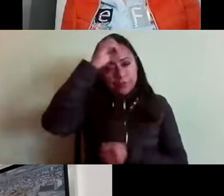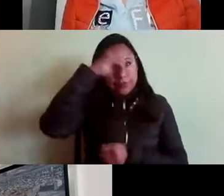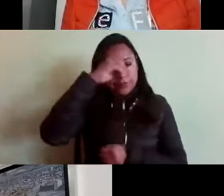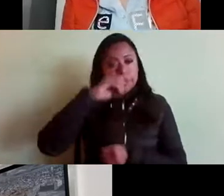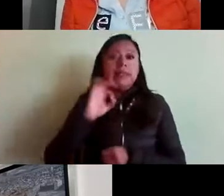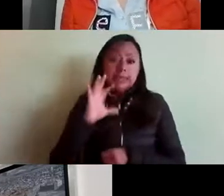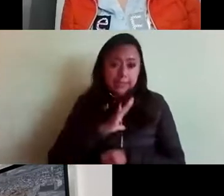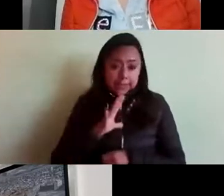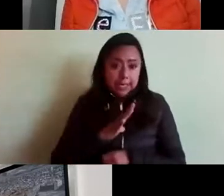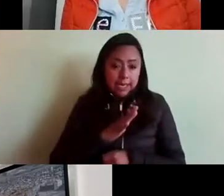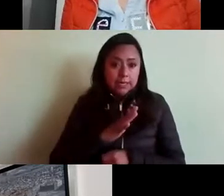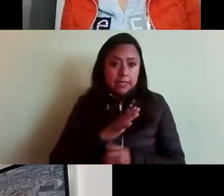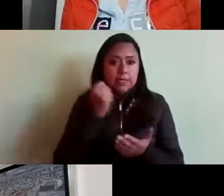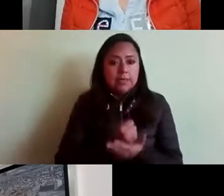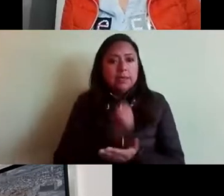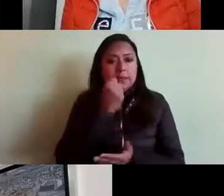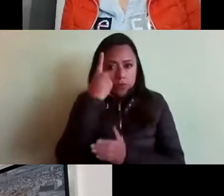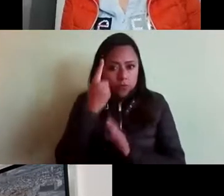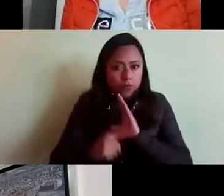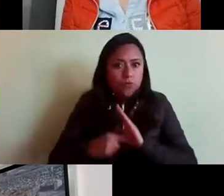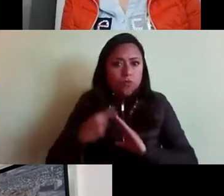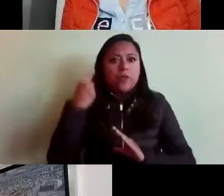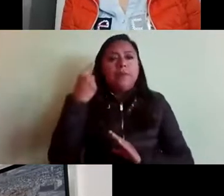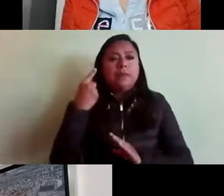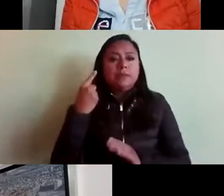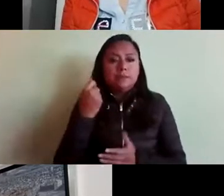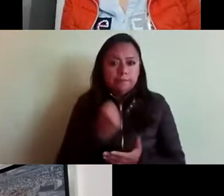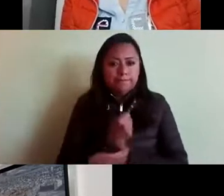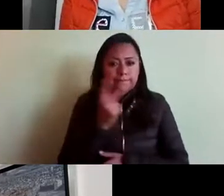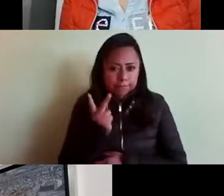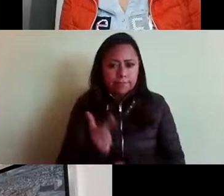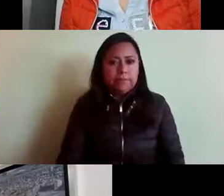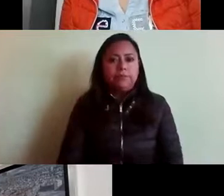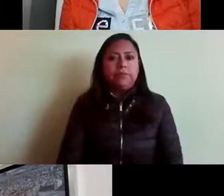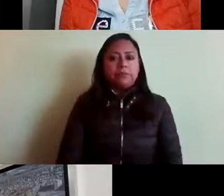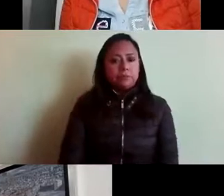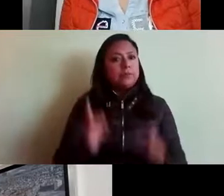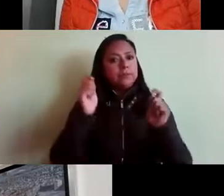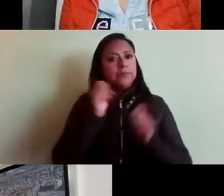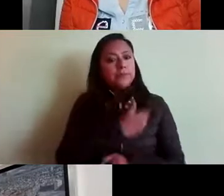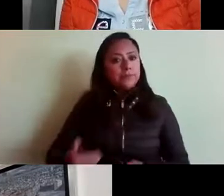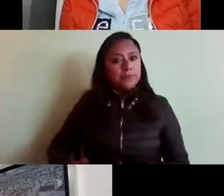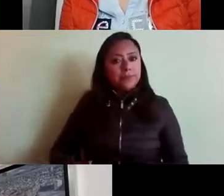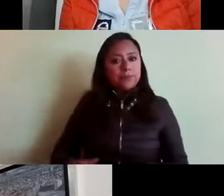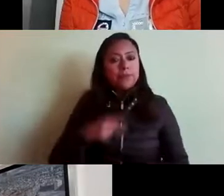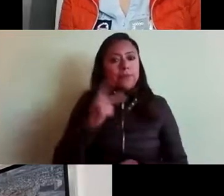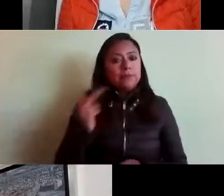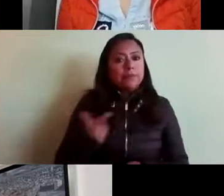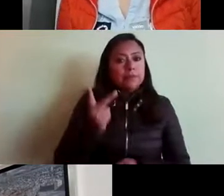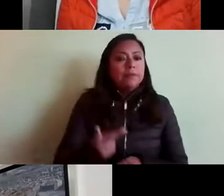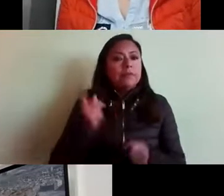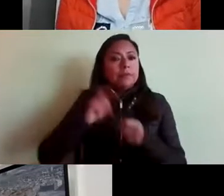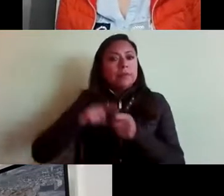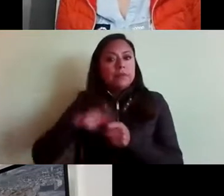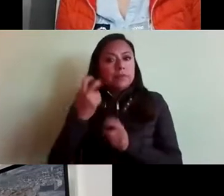existir, preguntar en un solo acto si son de aprobarse. Por instrucciones de la presidencia, consulto a las y los integrantes de esta